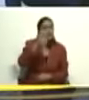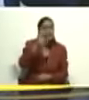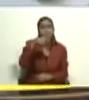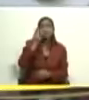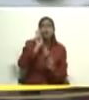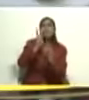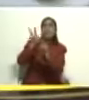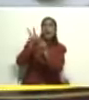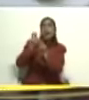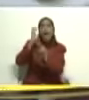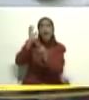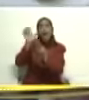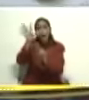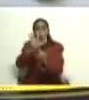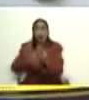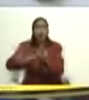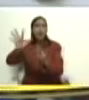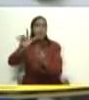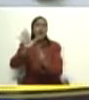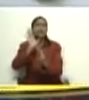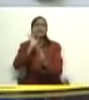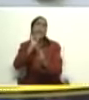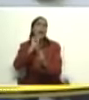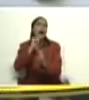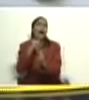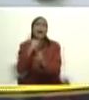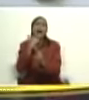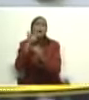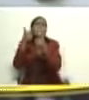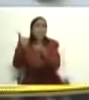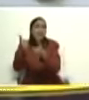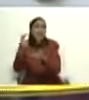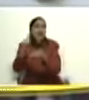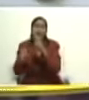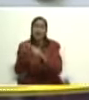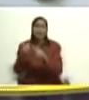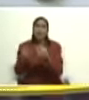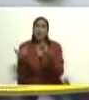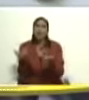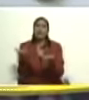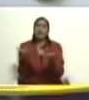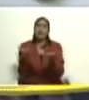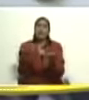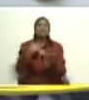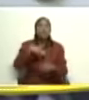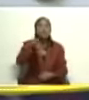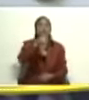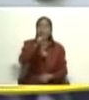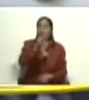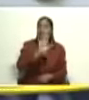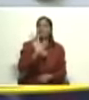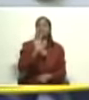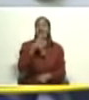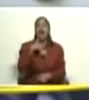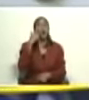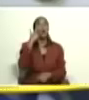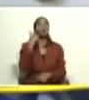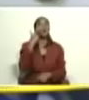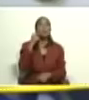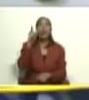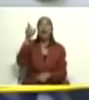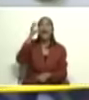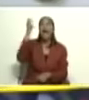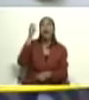que allí no estamos haciendo bien las cosas y que a lo mejor ustedes, que no están acostumbrados a pensar que son un ejemplo, a lo mejor